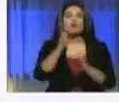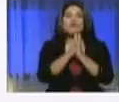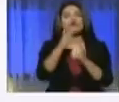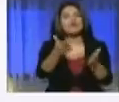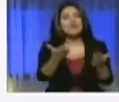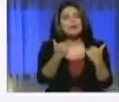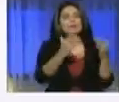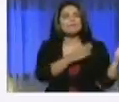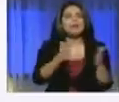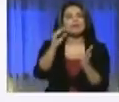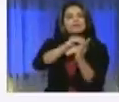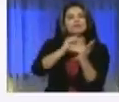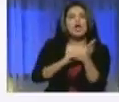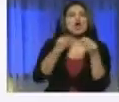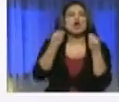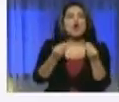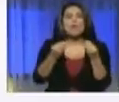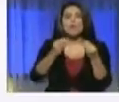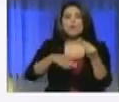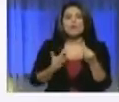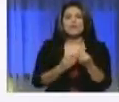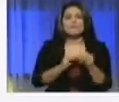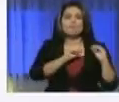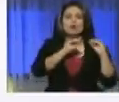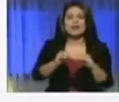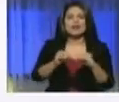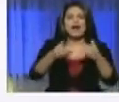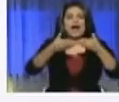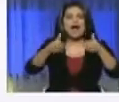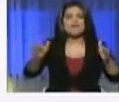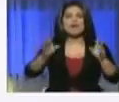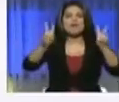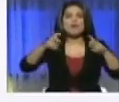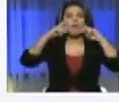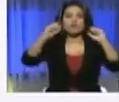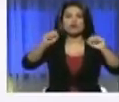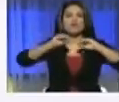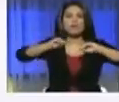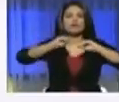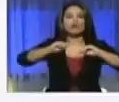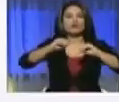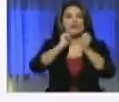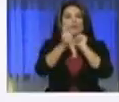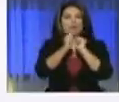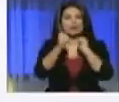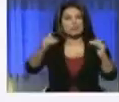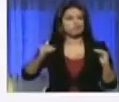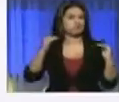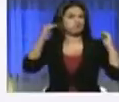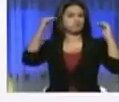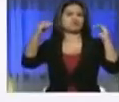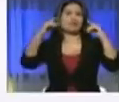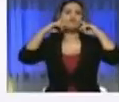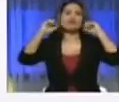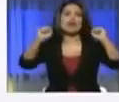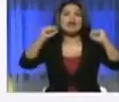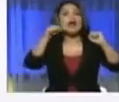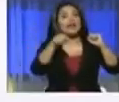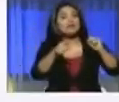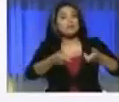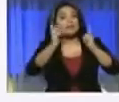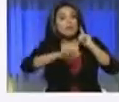Nacional de Entrenamiento de Alto Rendimiento del Deporte Venezolano, que vaya adquiriendo